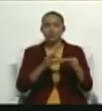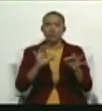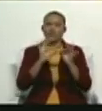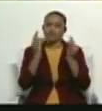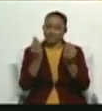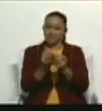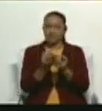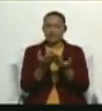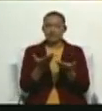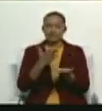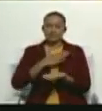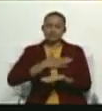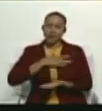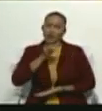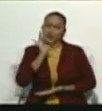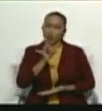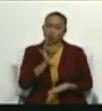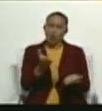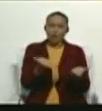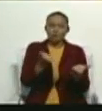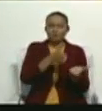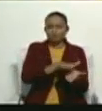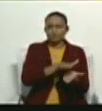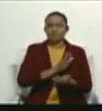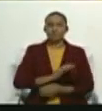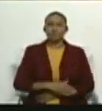casos. Y uno los ve aquí,